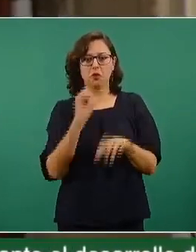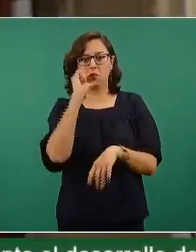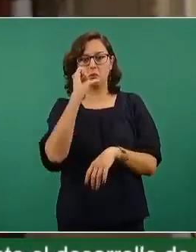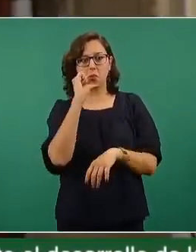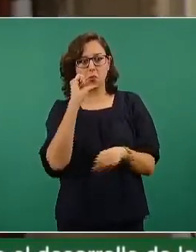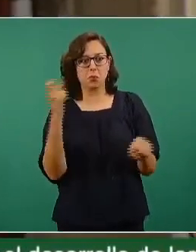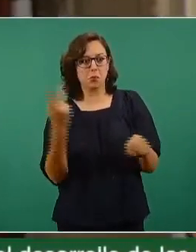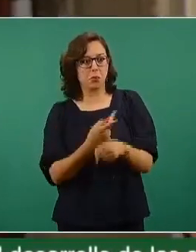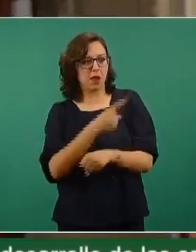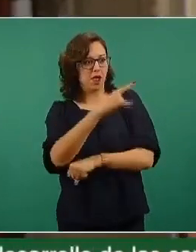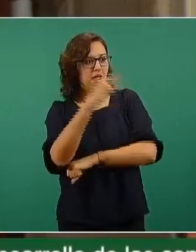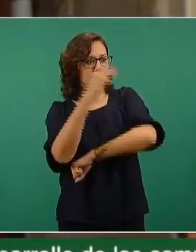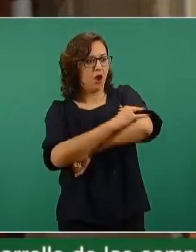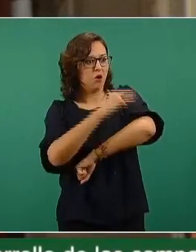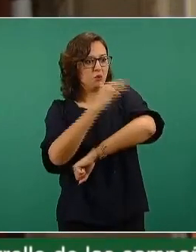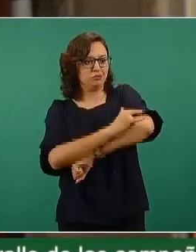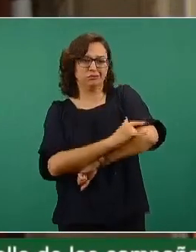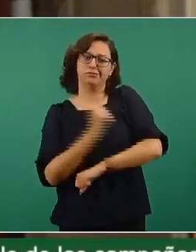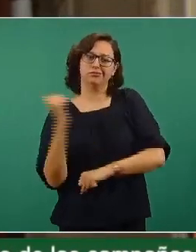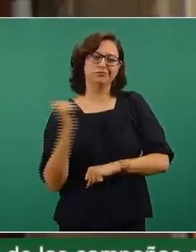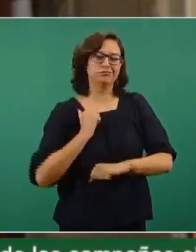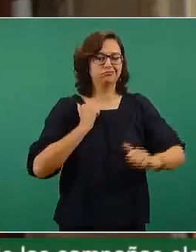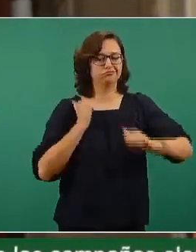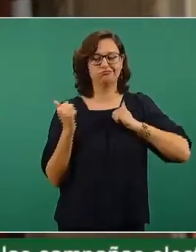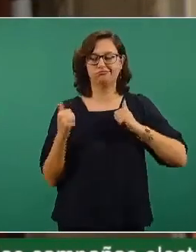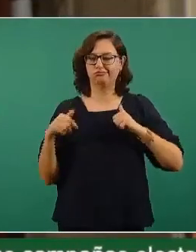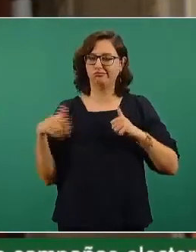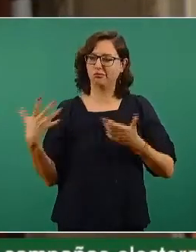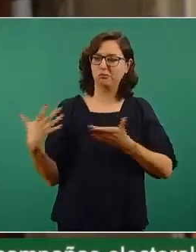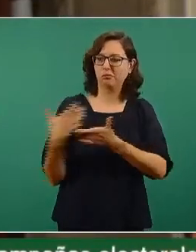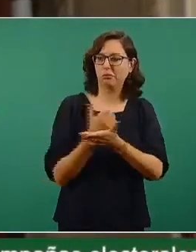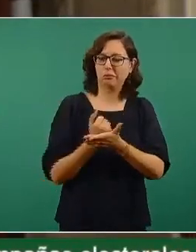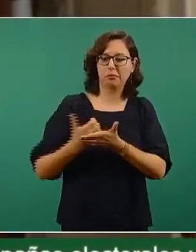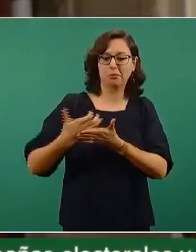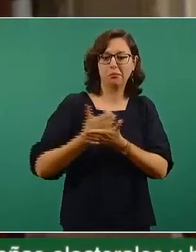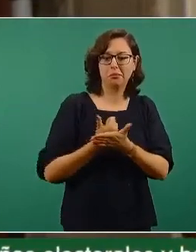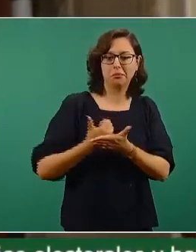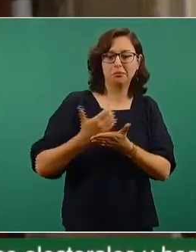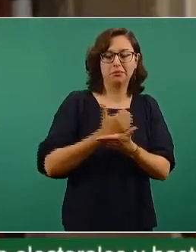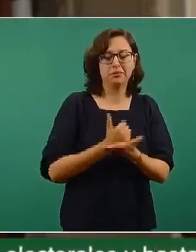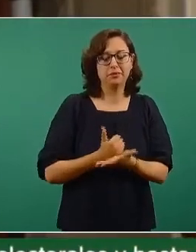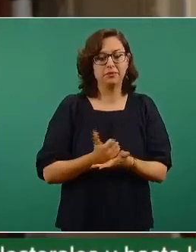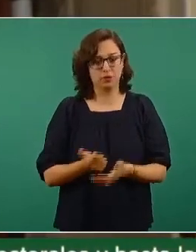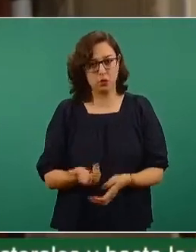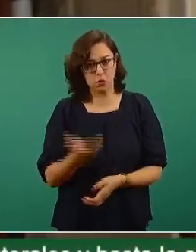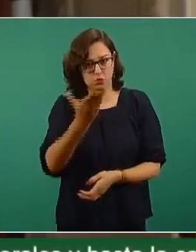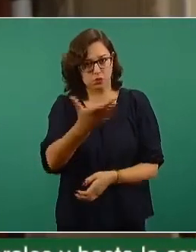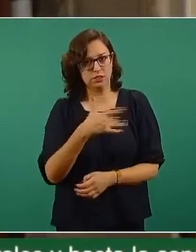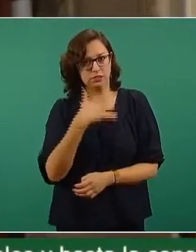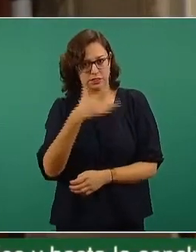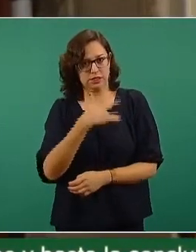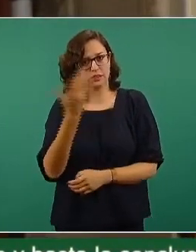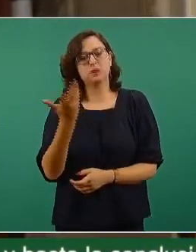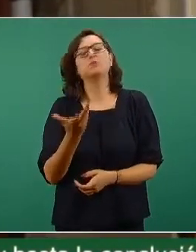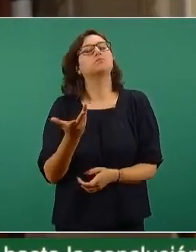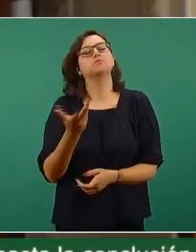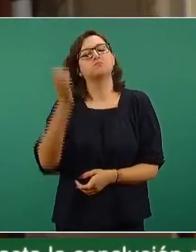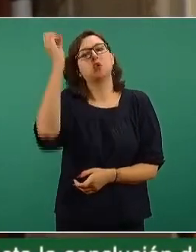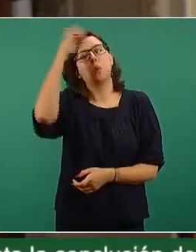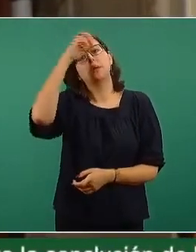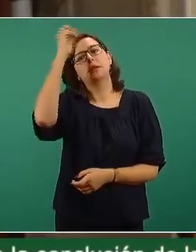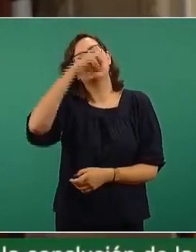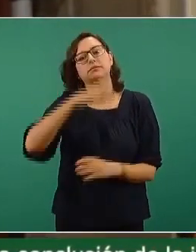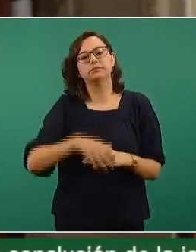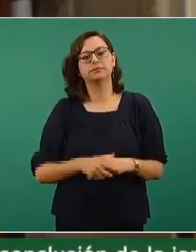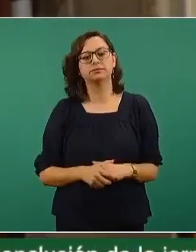su agosto los locatarios en la zona, y pues preguntarle a usted, presidente, qué opina de que haya estos